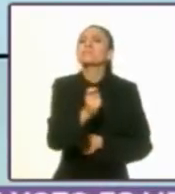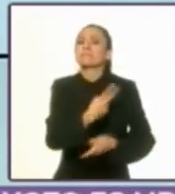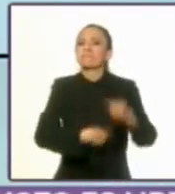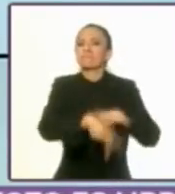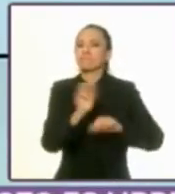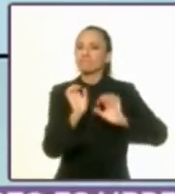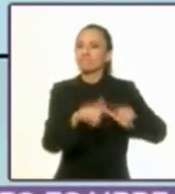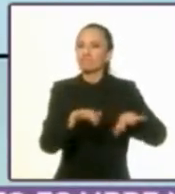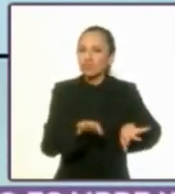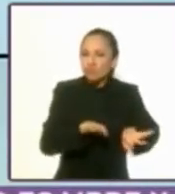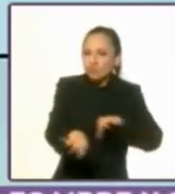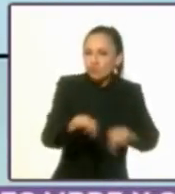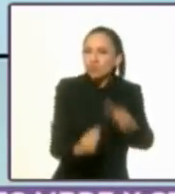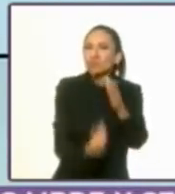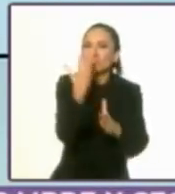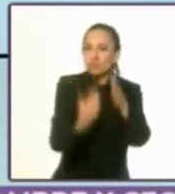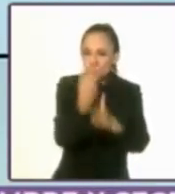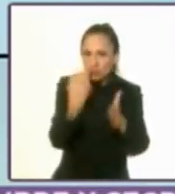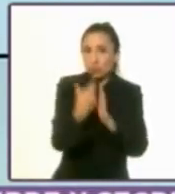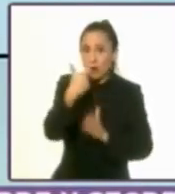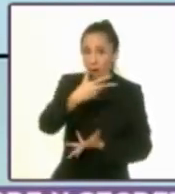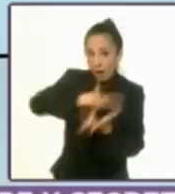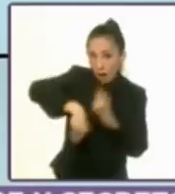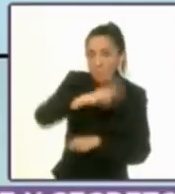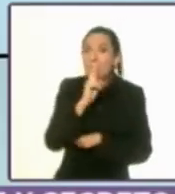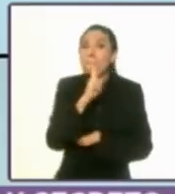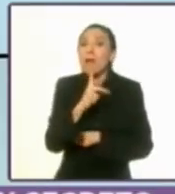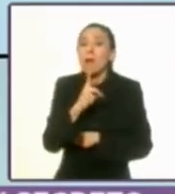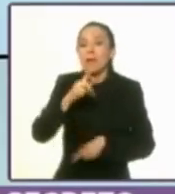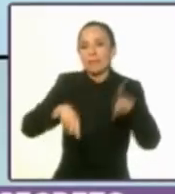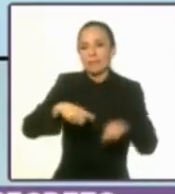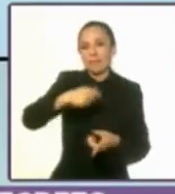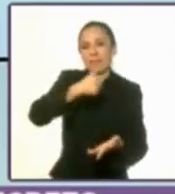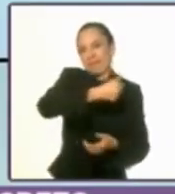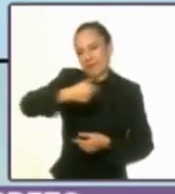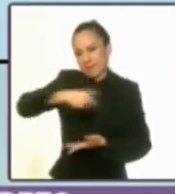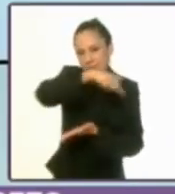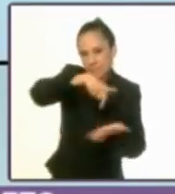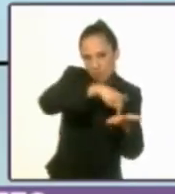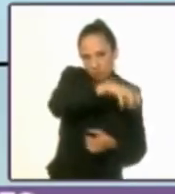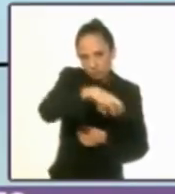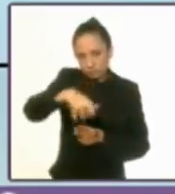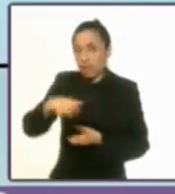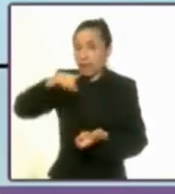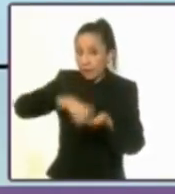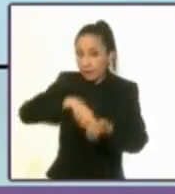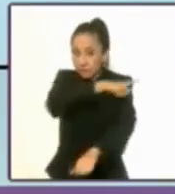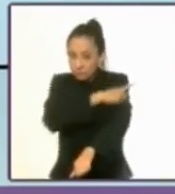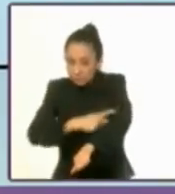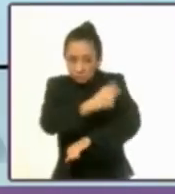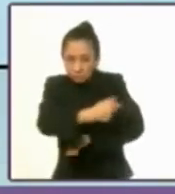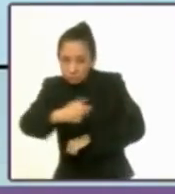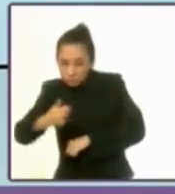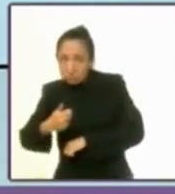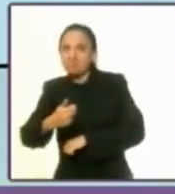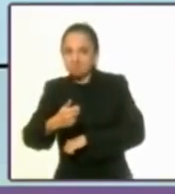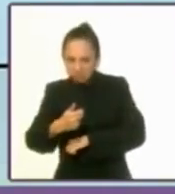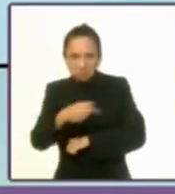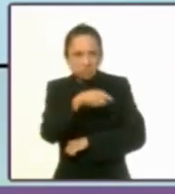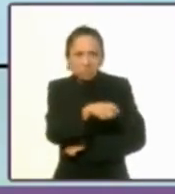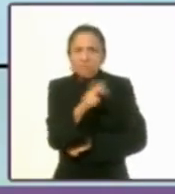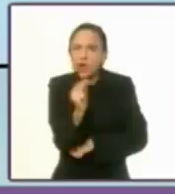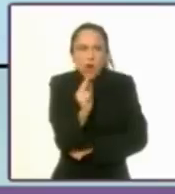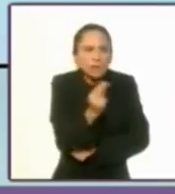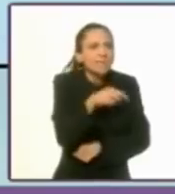desarrollo económico local y vamos a evitar que los habitantes de cada una de las delegaciones se tengan que trasladar a otras delegaciones